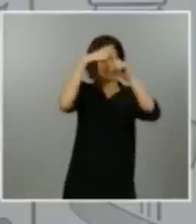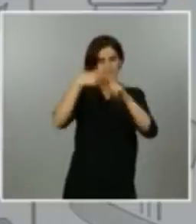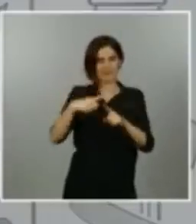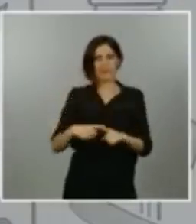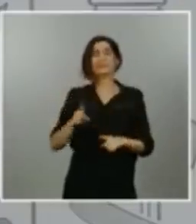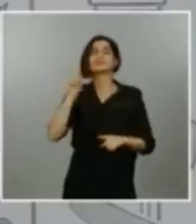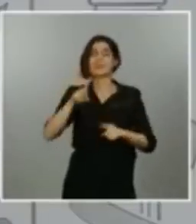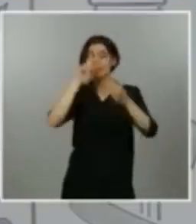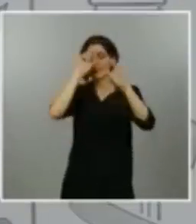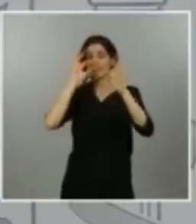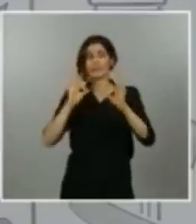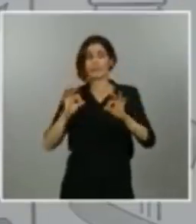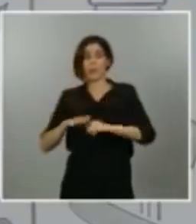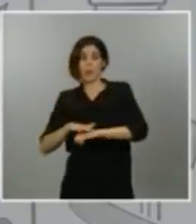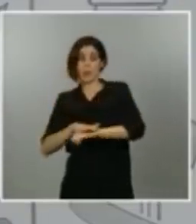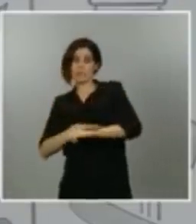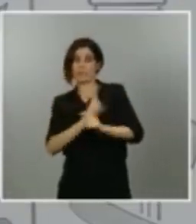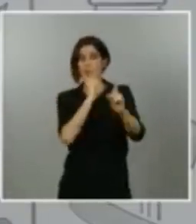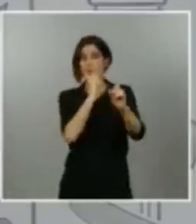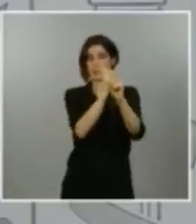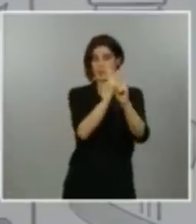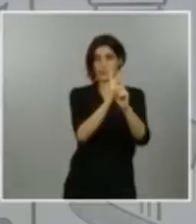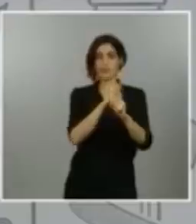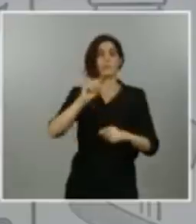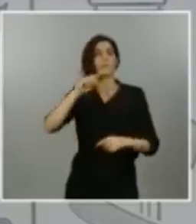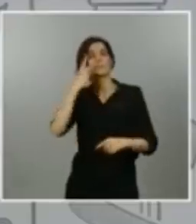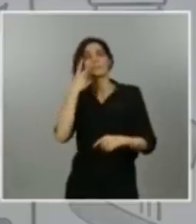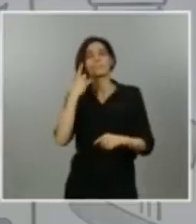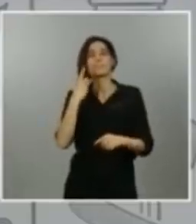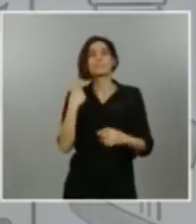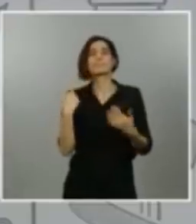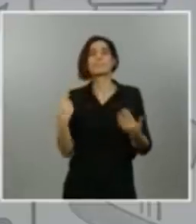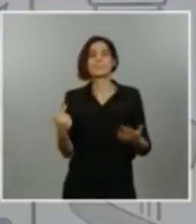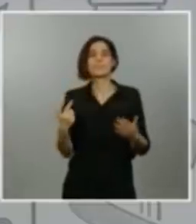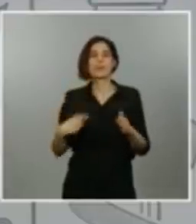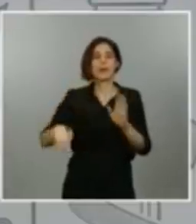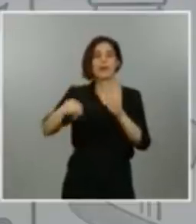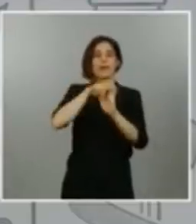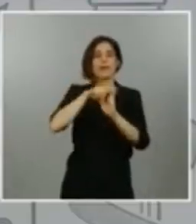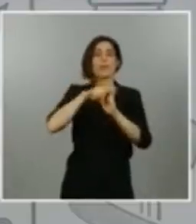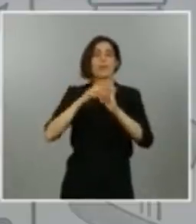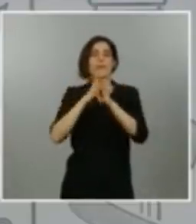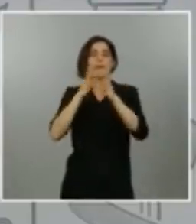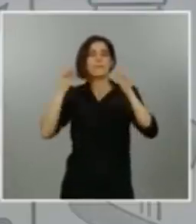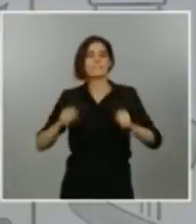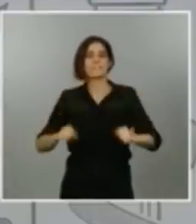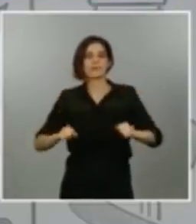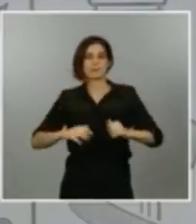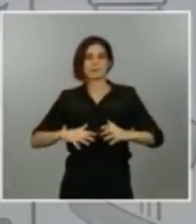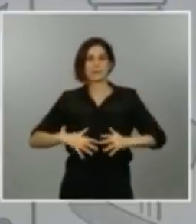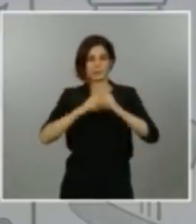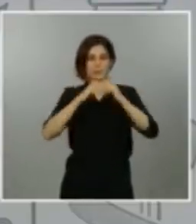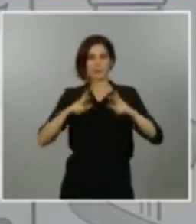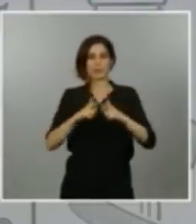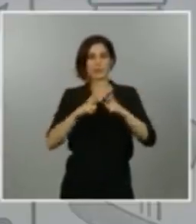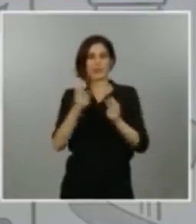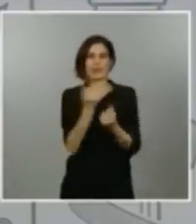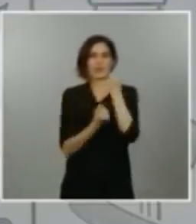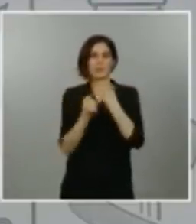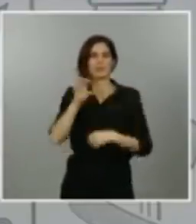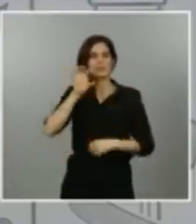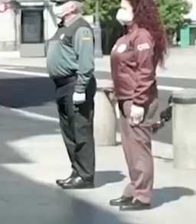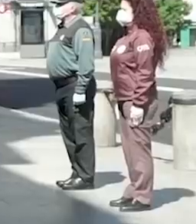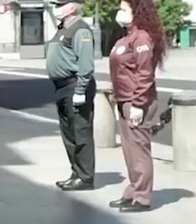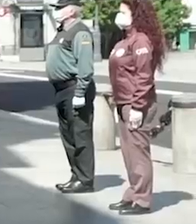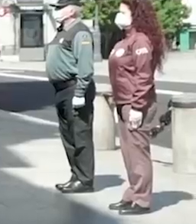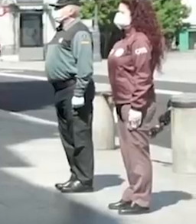muestra de lo peor de lo peor. Lo que está sucediendo con la señora Díaz Ayuso, con el manejo de gestión, no